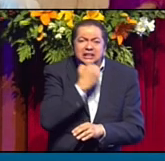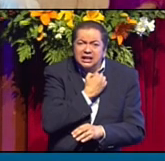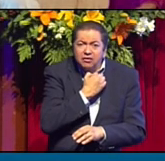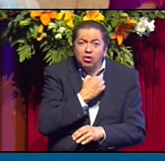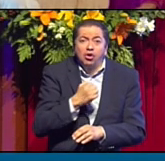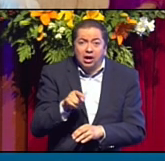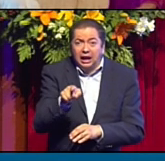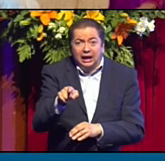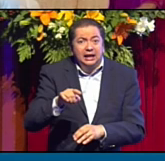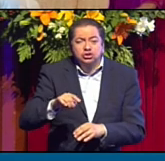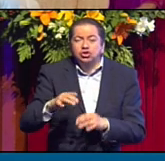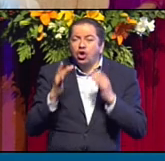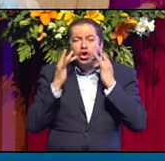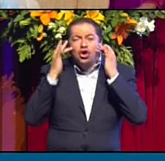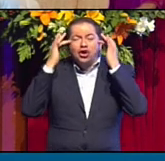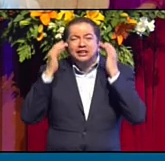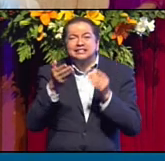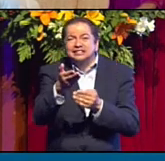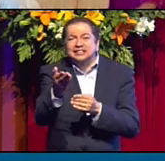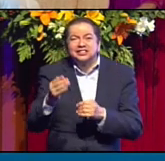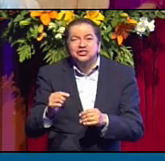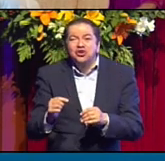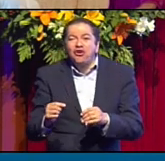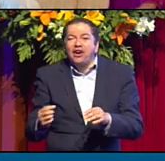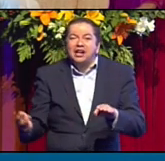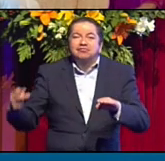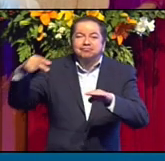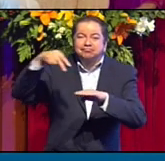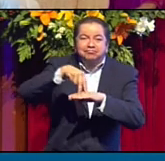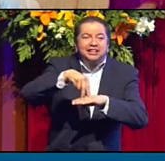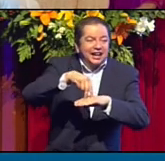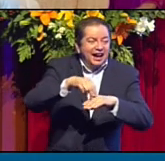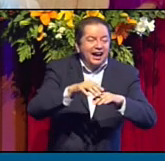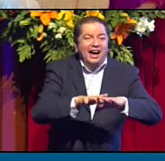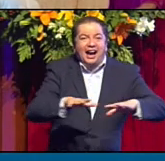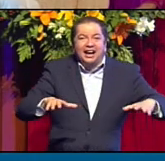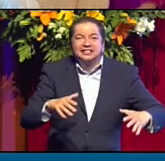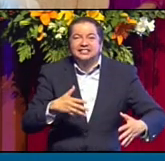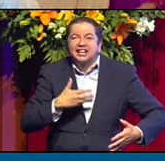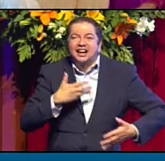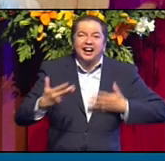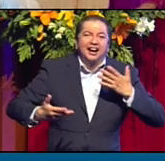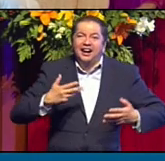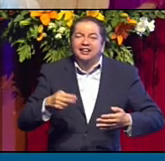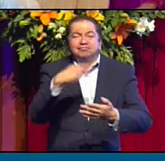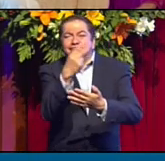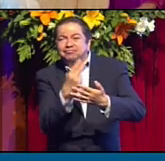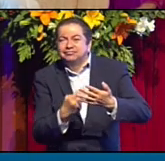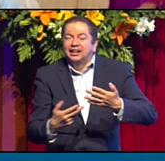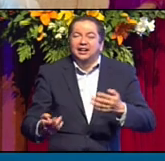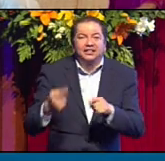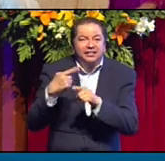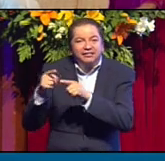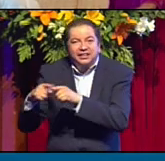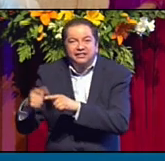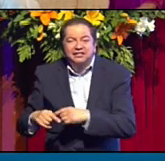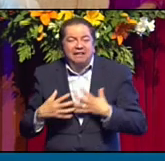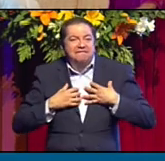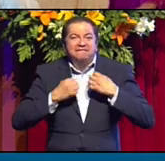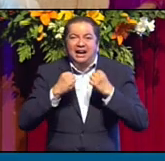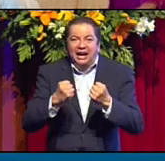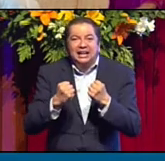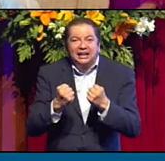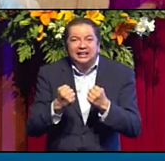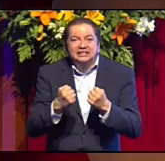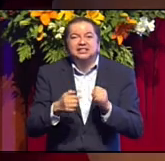alegría ver a los adultos mayores subirse a este escenario y demostrar todas sus capacidades. Esa valentía que